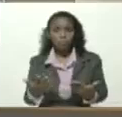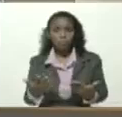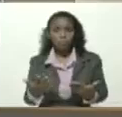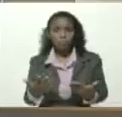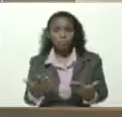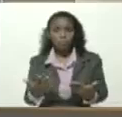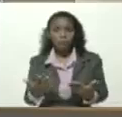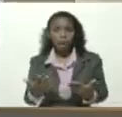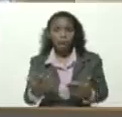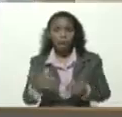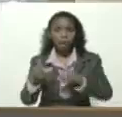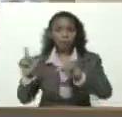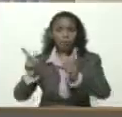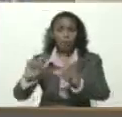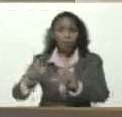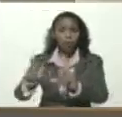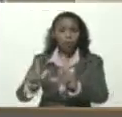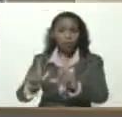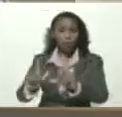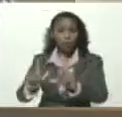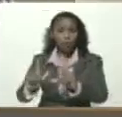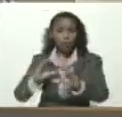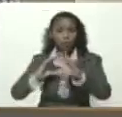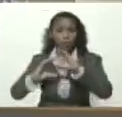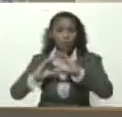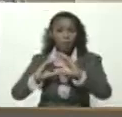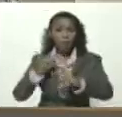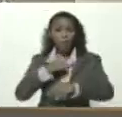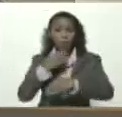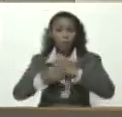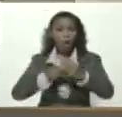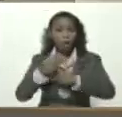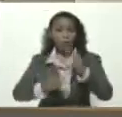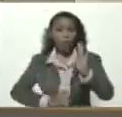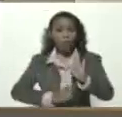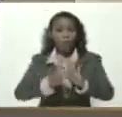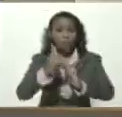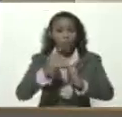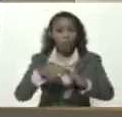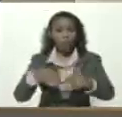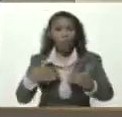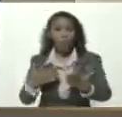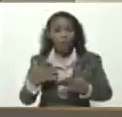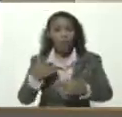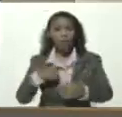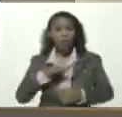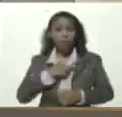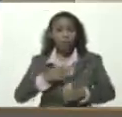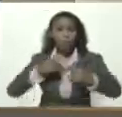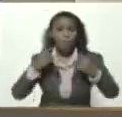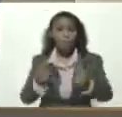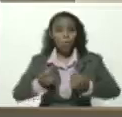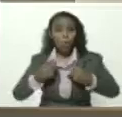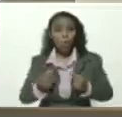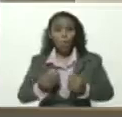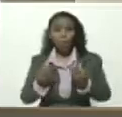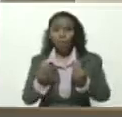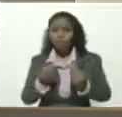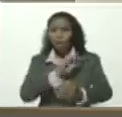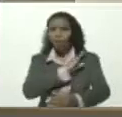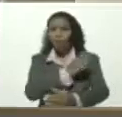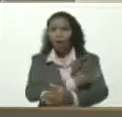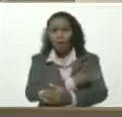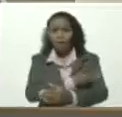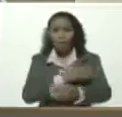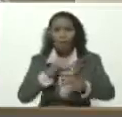a los medios de comunicación. Hemos creado y está en desarrollo y hemos activado con mucha fuerza la sala